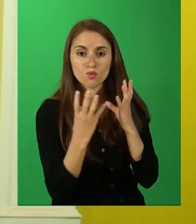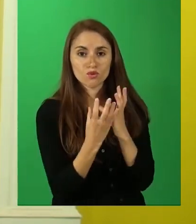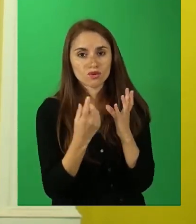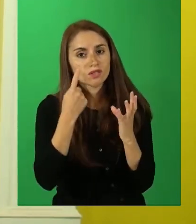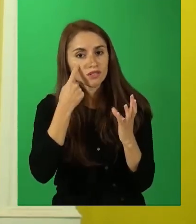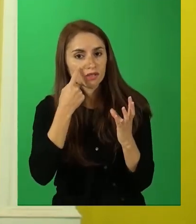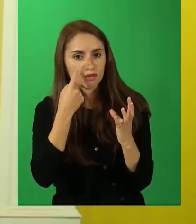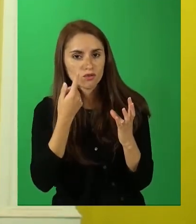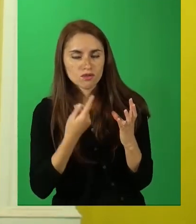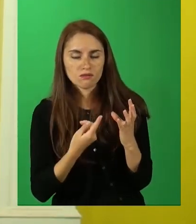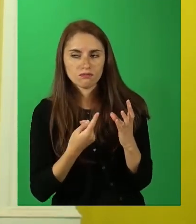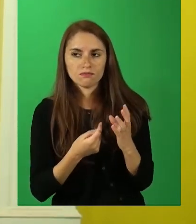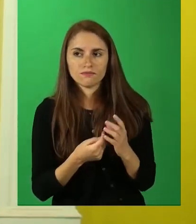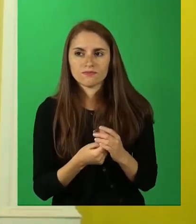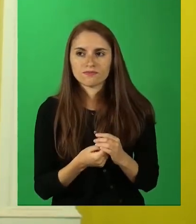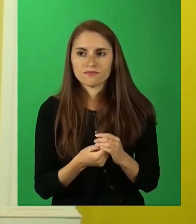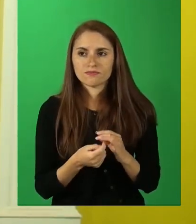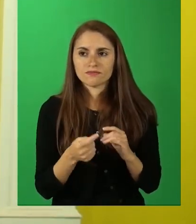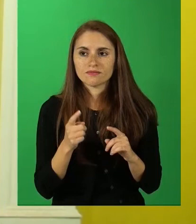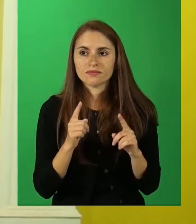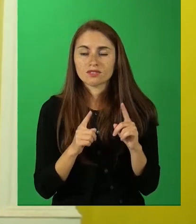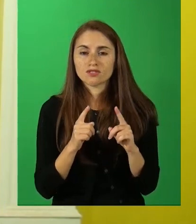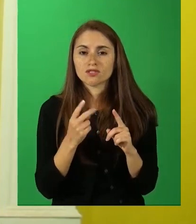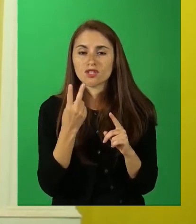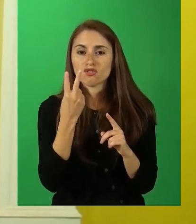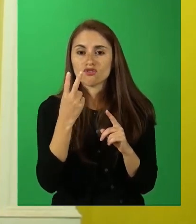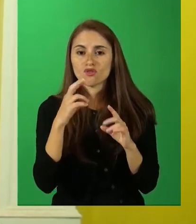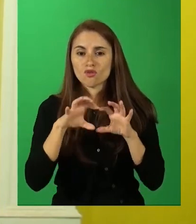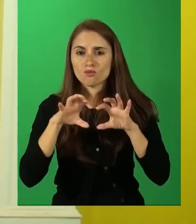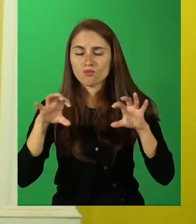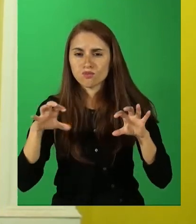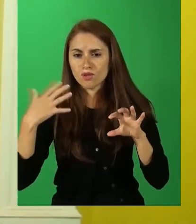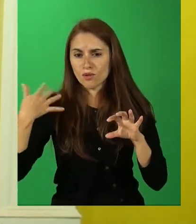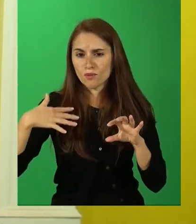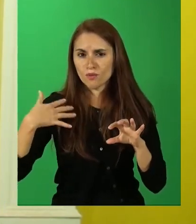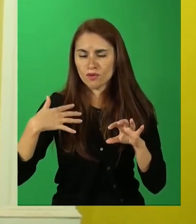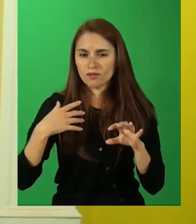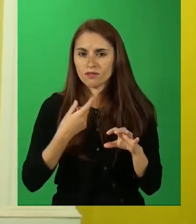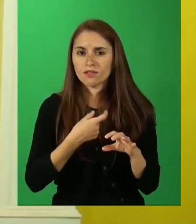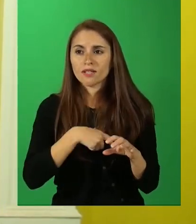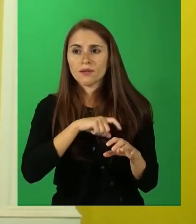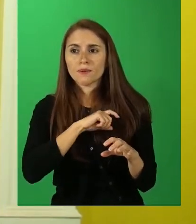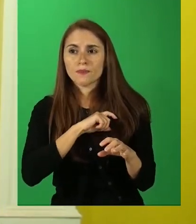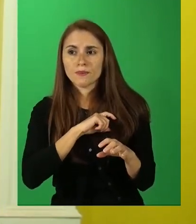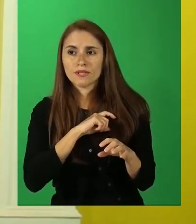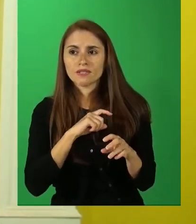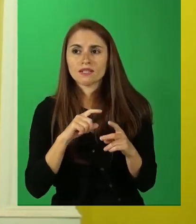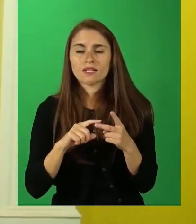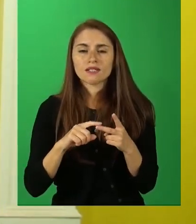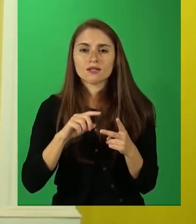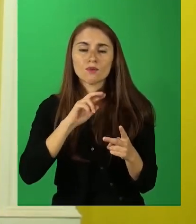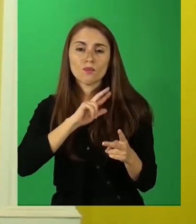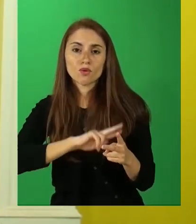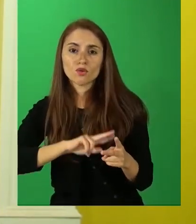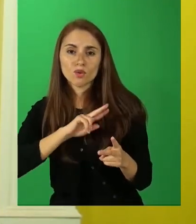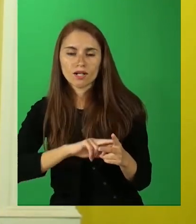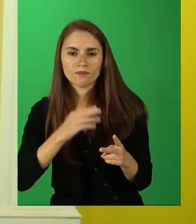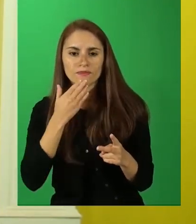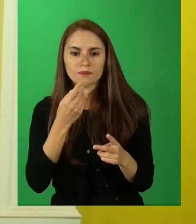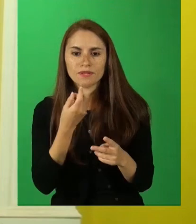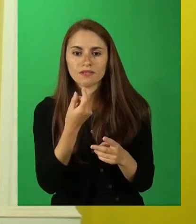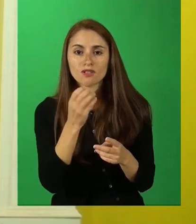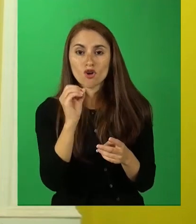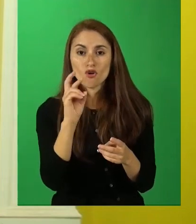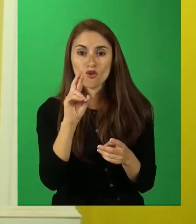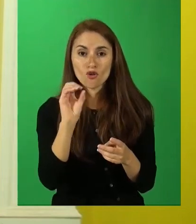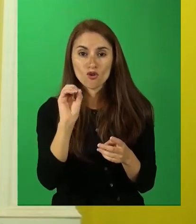conocido, ¿ya? Ahí aparecen dos nuevos imperios muy poderosos, Portugal y España, aparece una cantidad de oro increíble